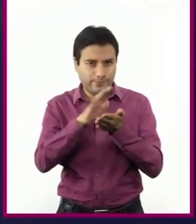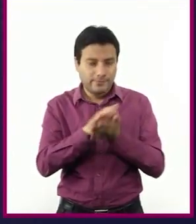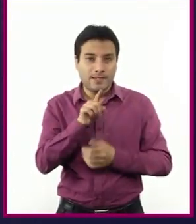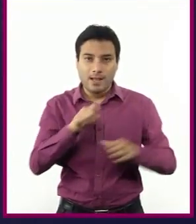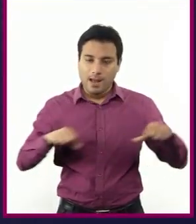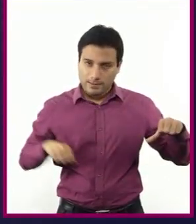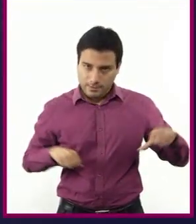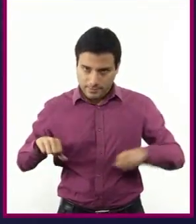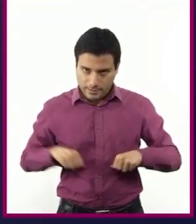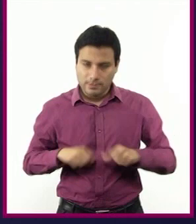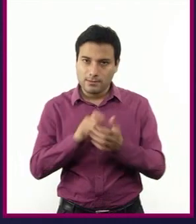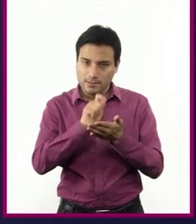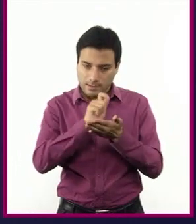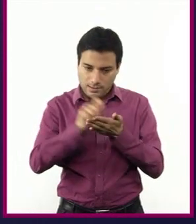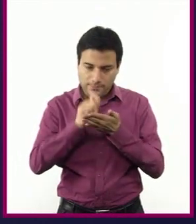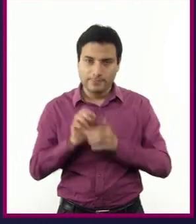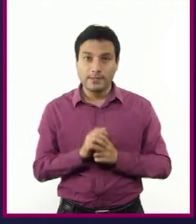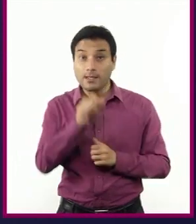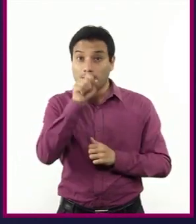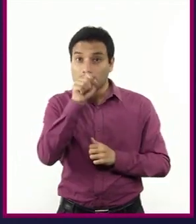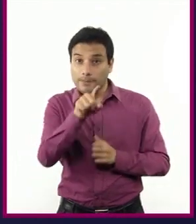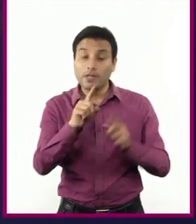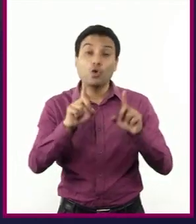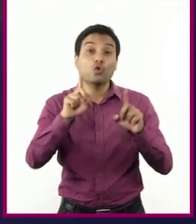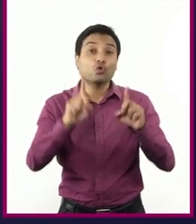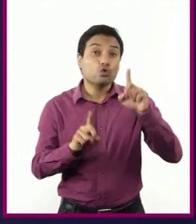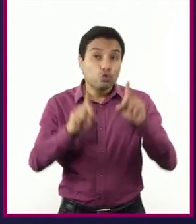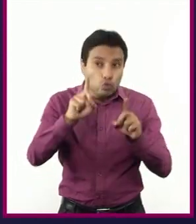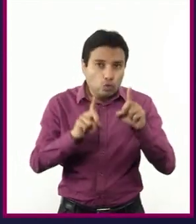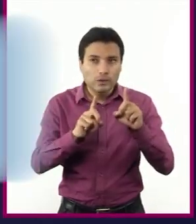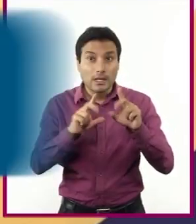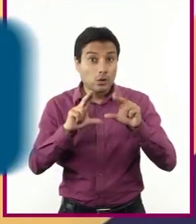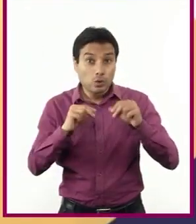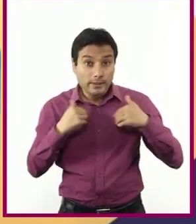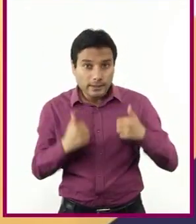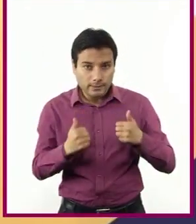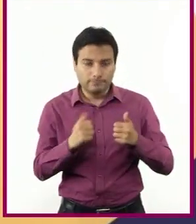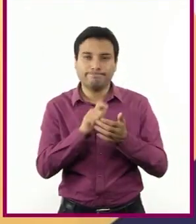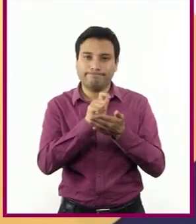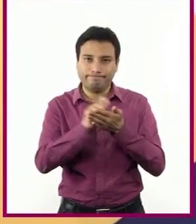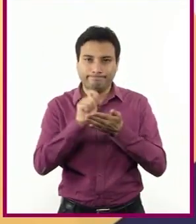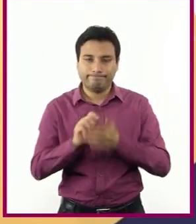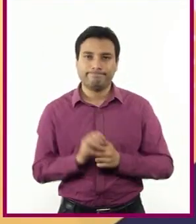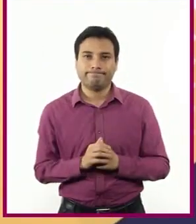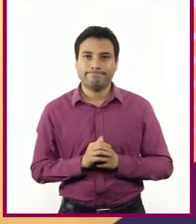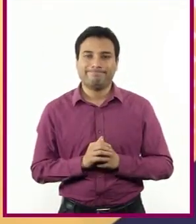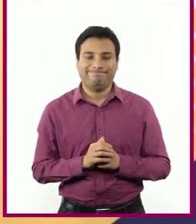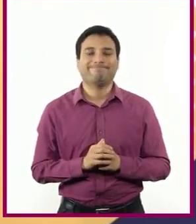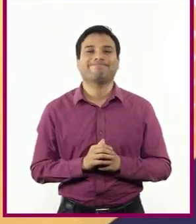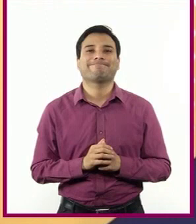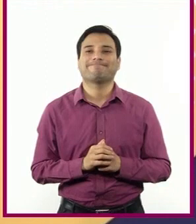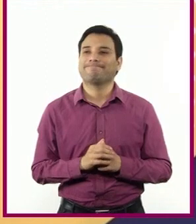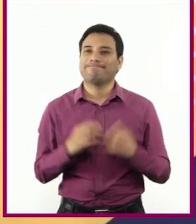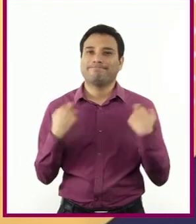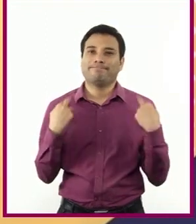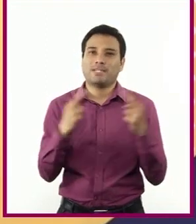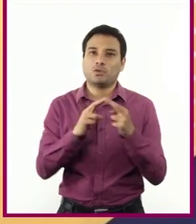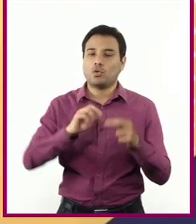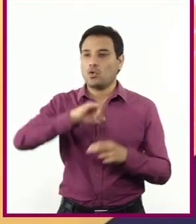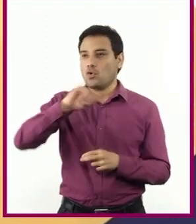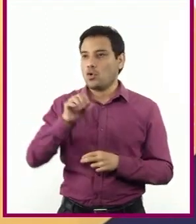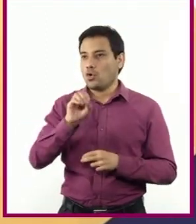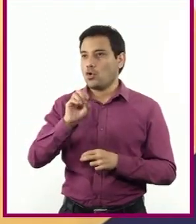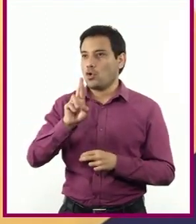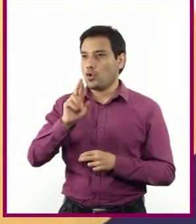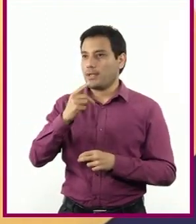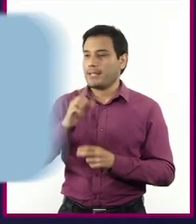y, sobre todo, anoten sus dudas y posibles dificultades. Agradezco mucho al maestro Jorge